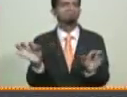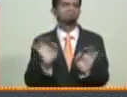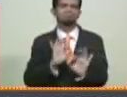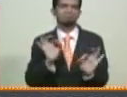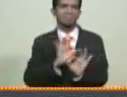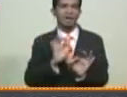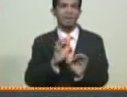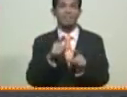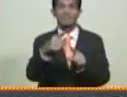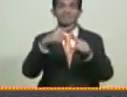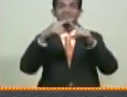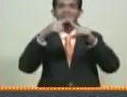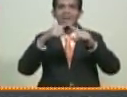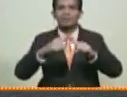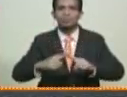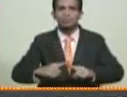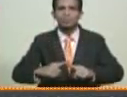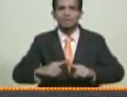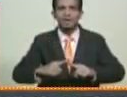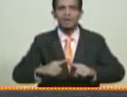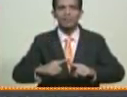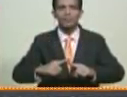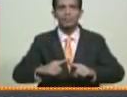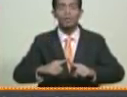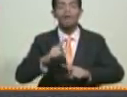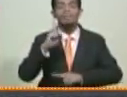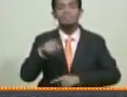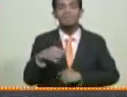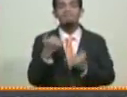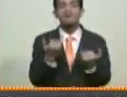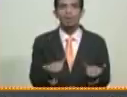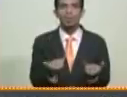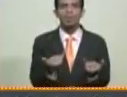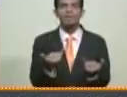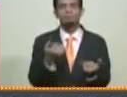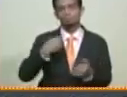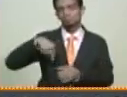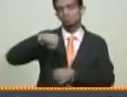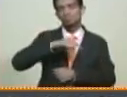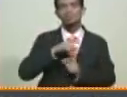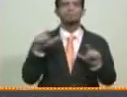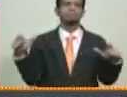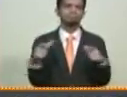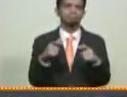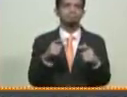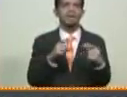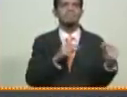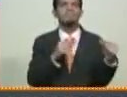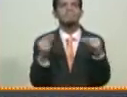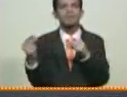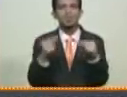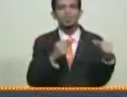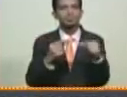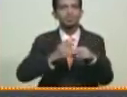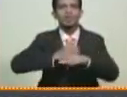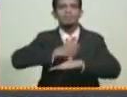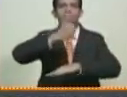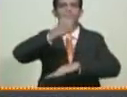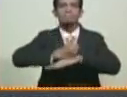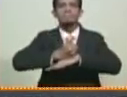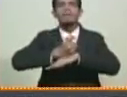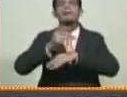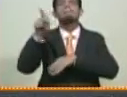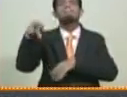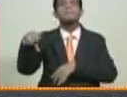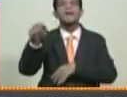resultados deben ser ahora discutidos. Nosotros los estamos discutiendo aquí en la dirección nacional